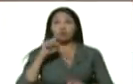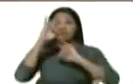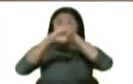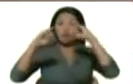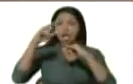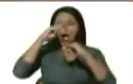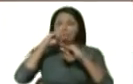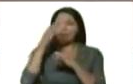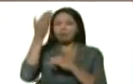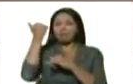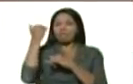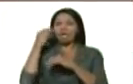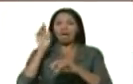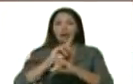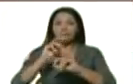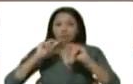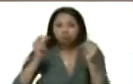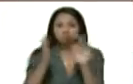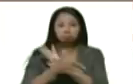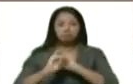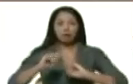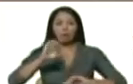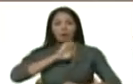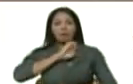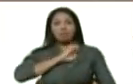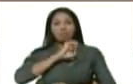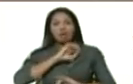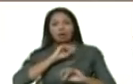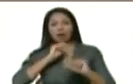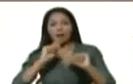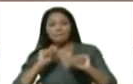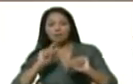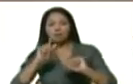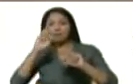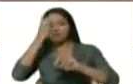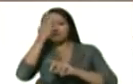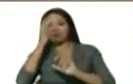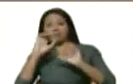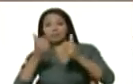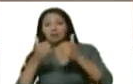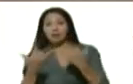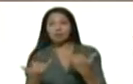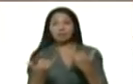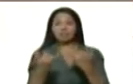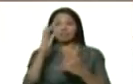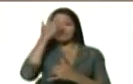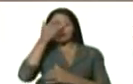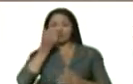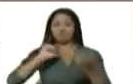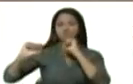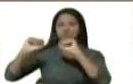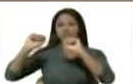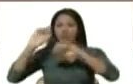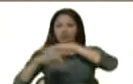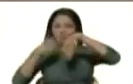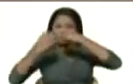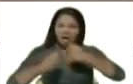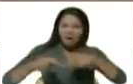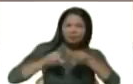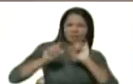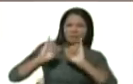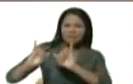ayer. Y ya estamos, bueno, rumbo al mes de febrero. Febrero rebelde, febrero